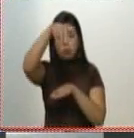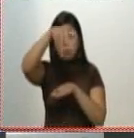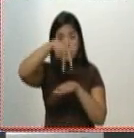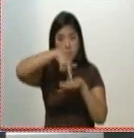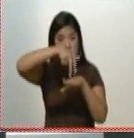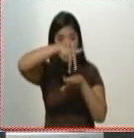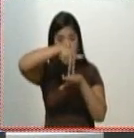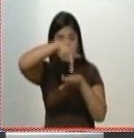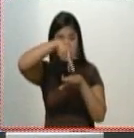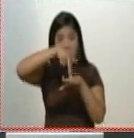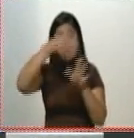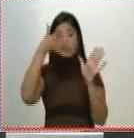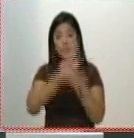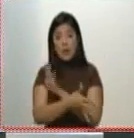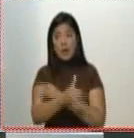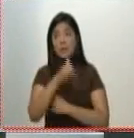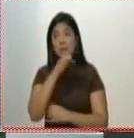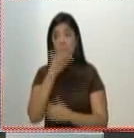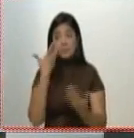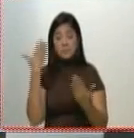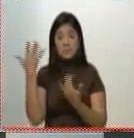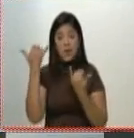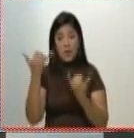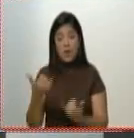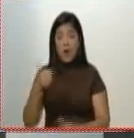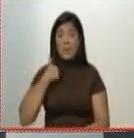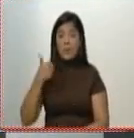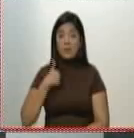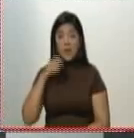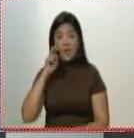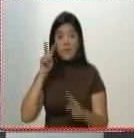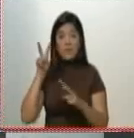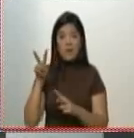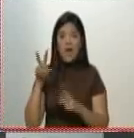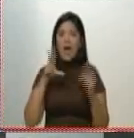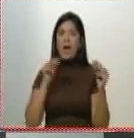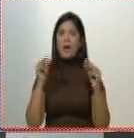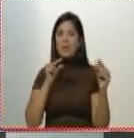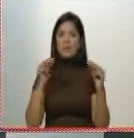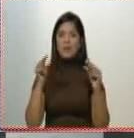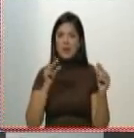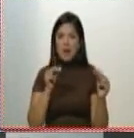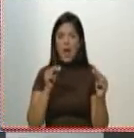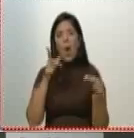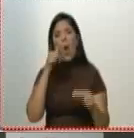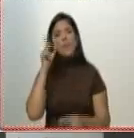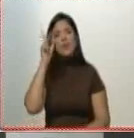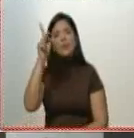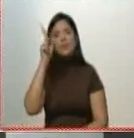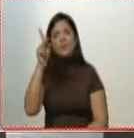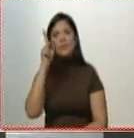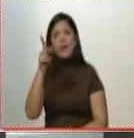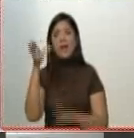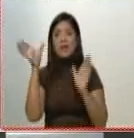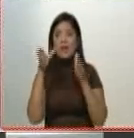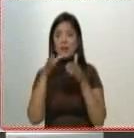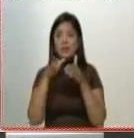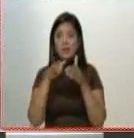de lo que se está viendo en este momento. Vamos a aprovechar mientras vemos las exhibiciones de conversar con el entrenador de la selección de gimnasia